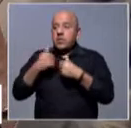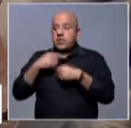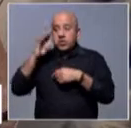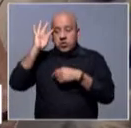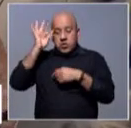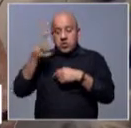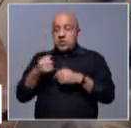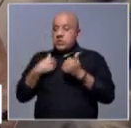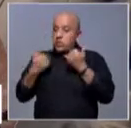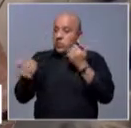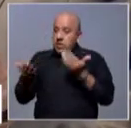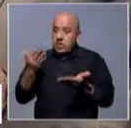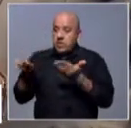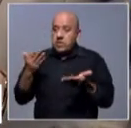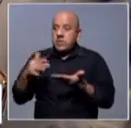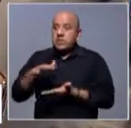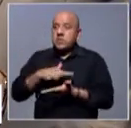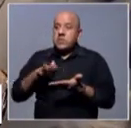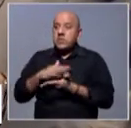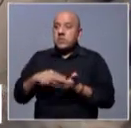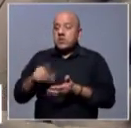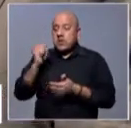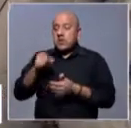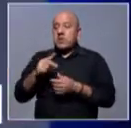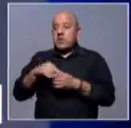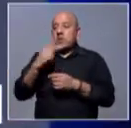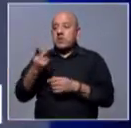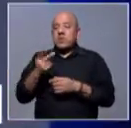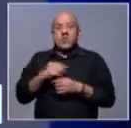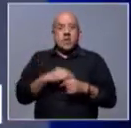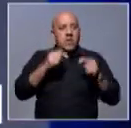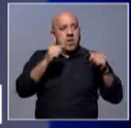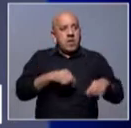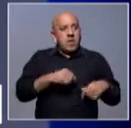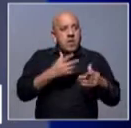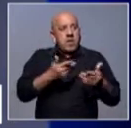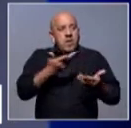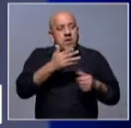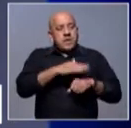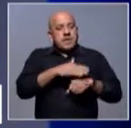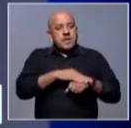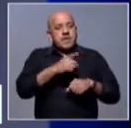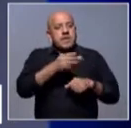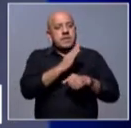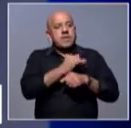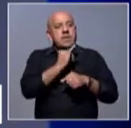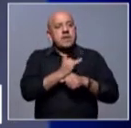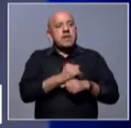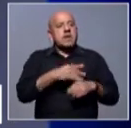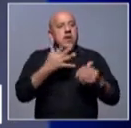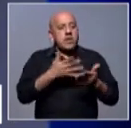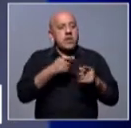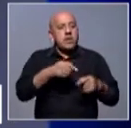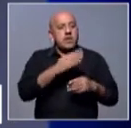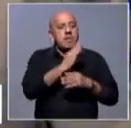que si comparamos situaciones la peor situación es la segunda en que está hoy en este momento de la campaña electoral el partido independiente en que está